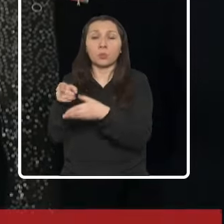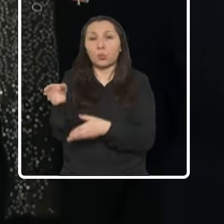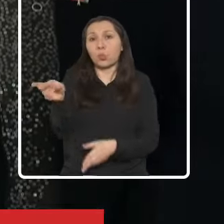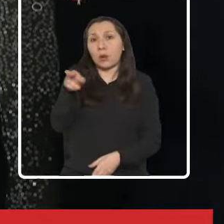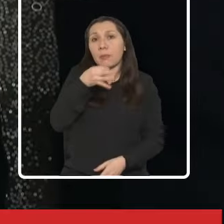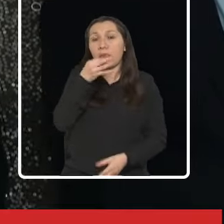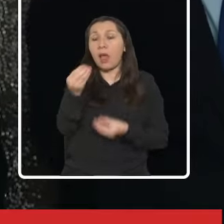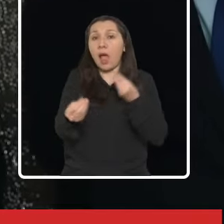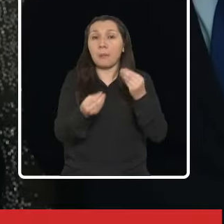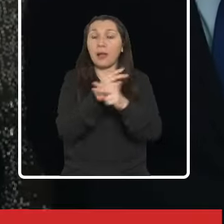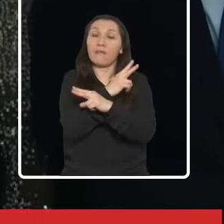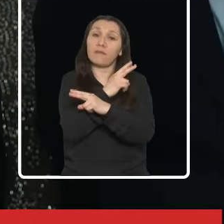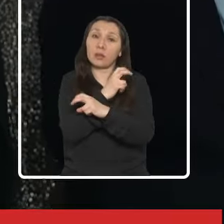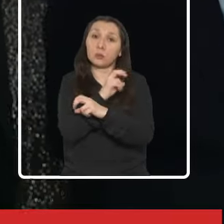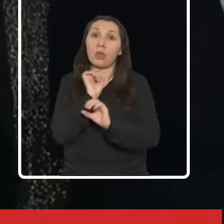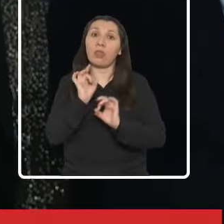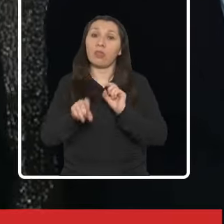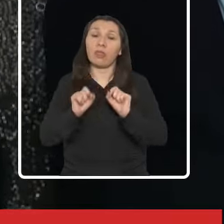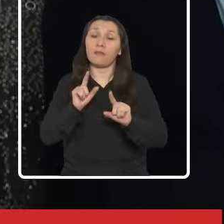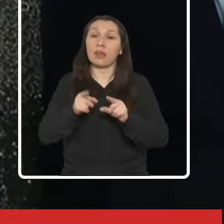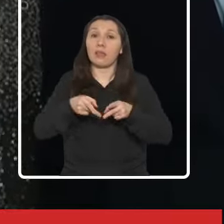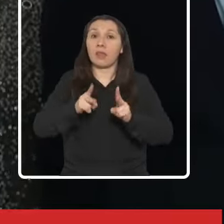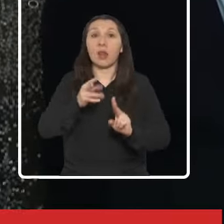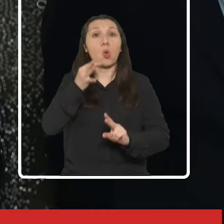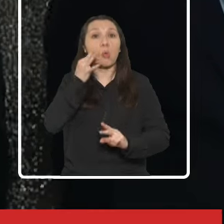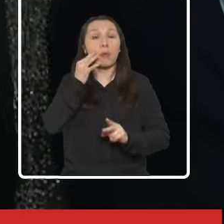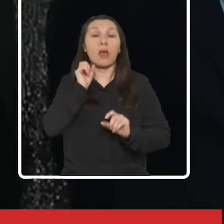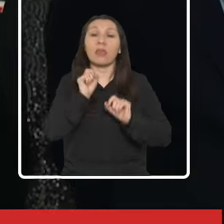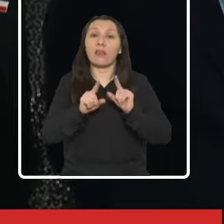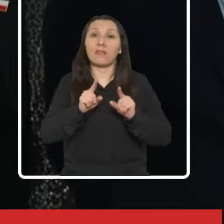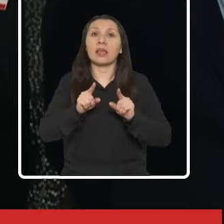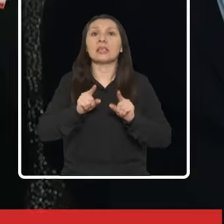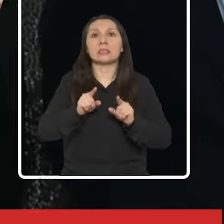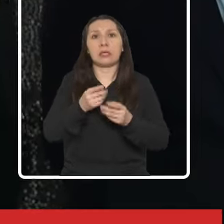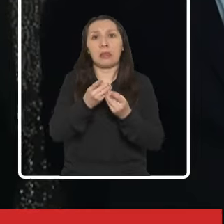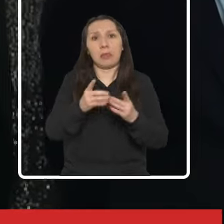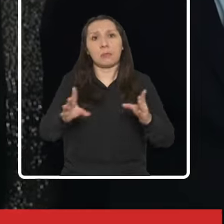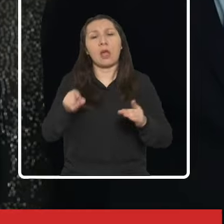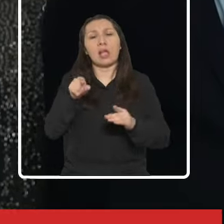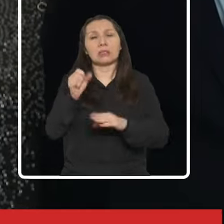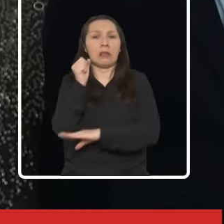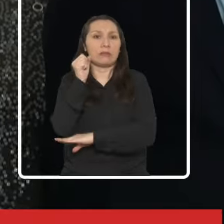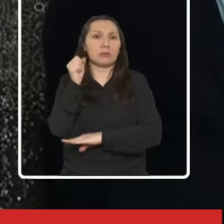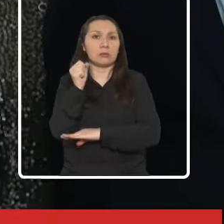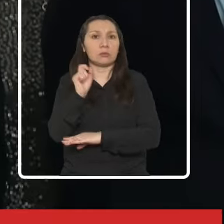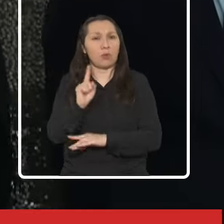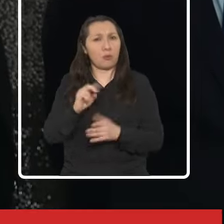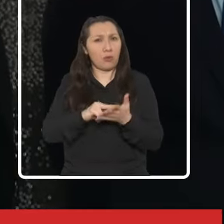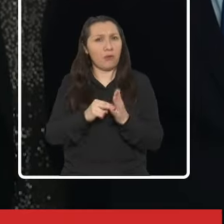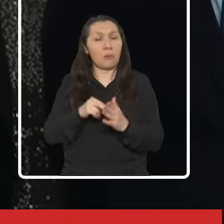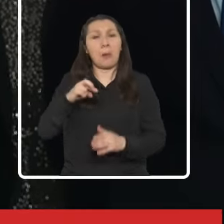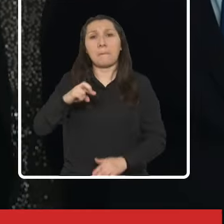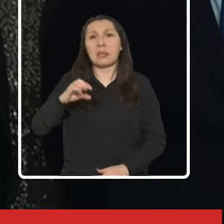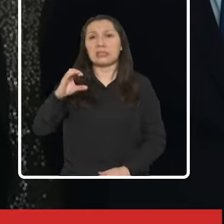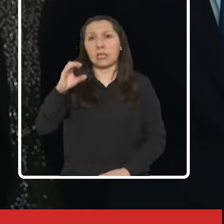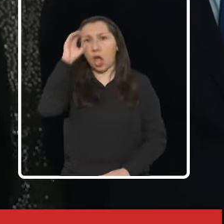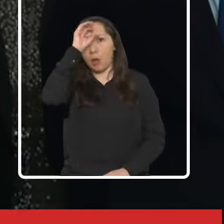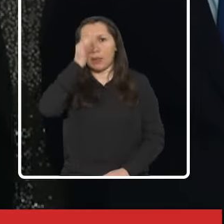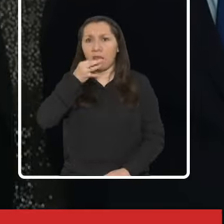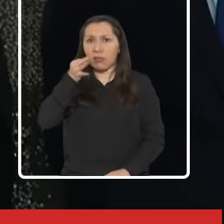en que lo que ocurre en Venezuela y la defensa de los derechos humanos y la defensa de la democracia es un tema de principios. Por eso le pregunto si no hubo un problema en que el Partido Comunista tenga esta